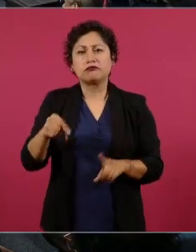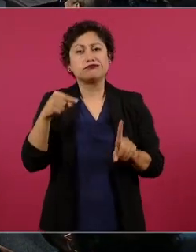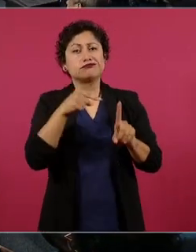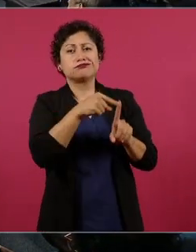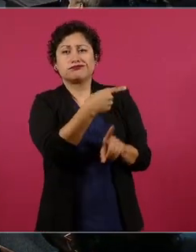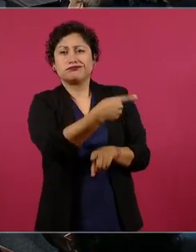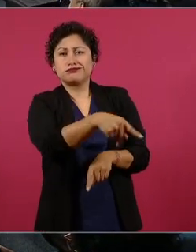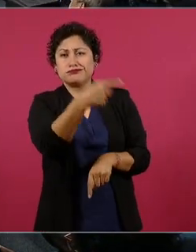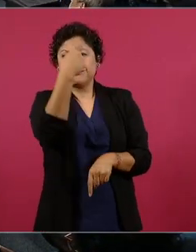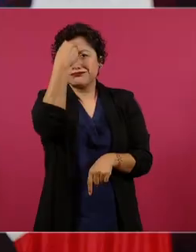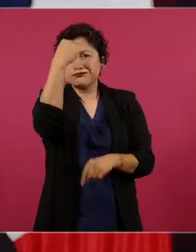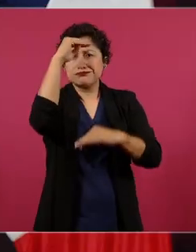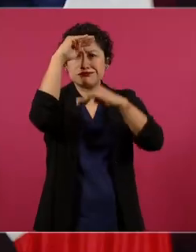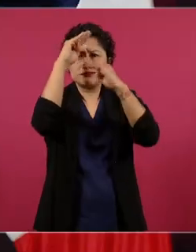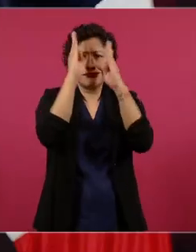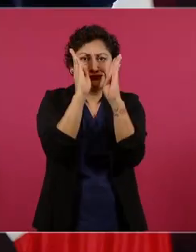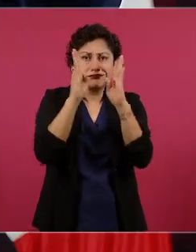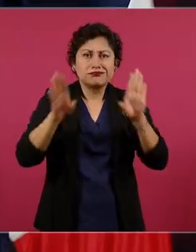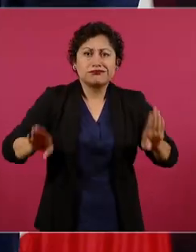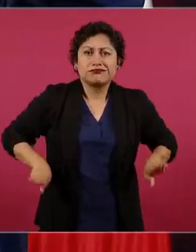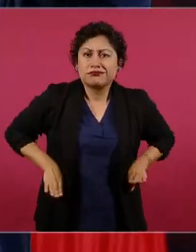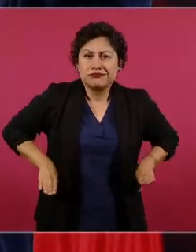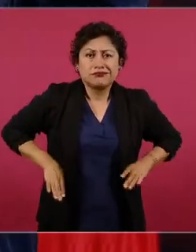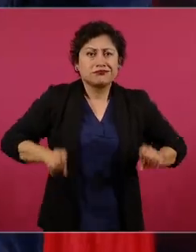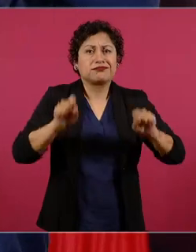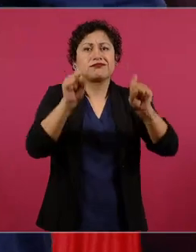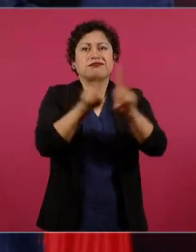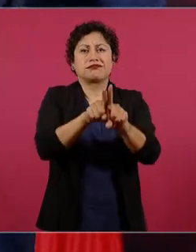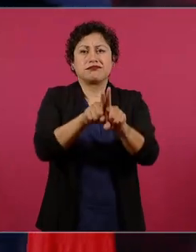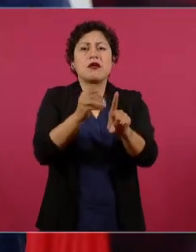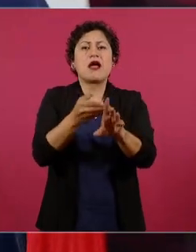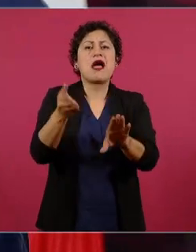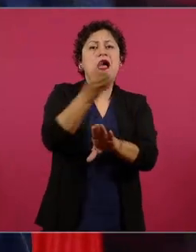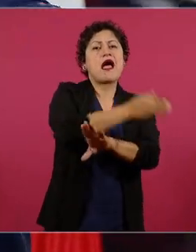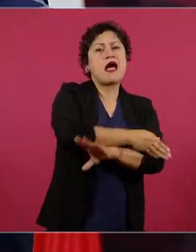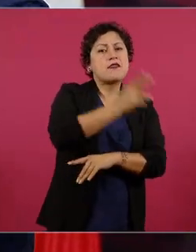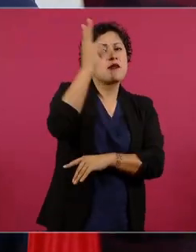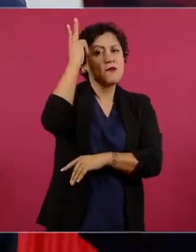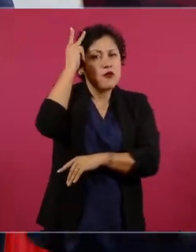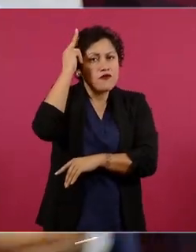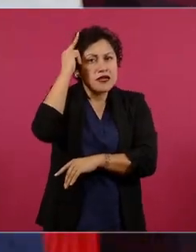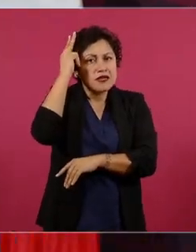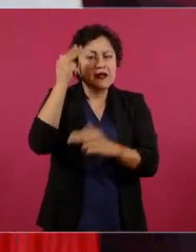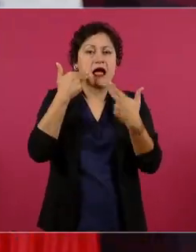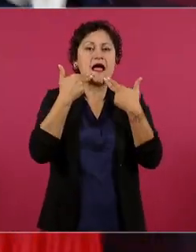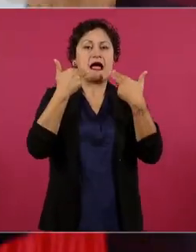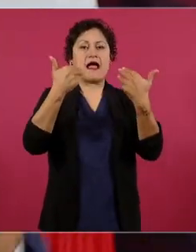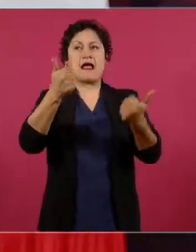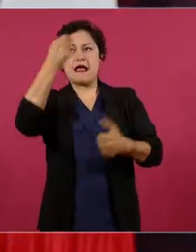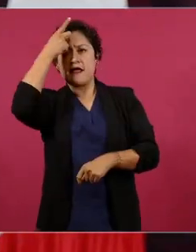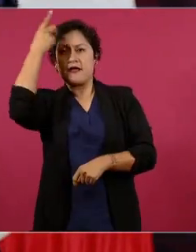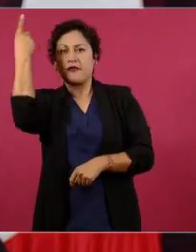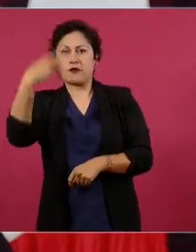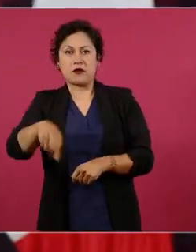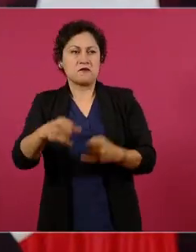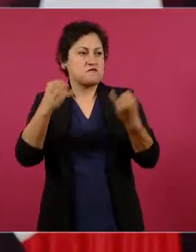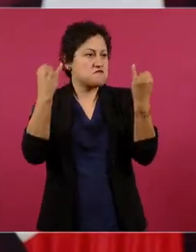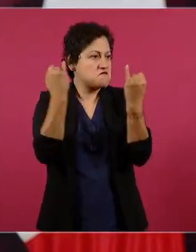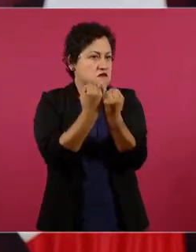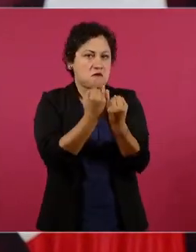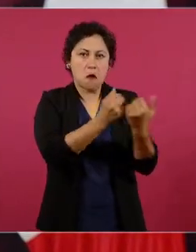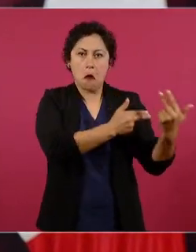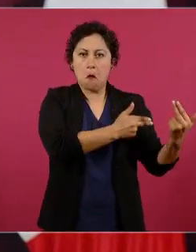así como pensaban los hacendados porfiristas. No ha cambiado nada eso.